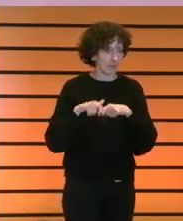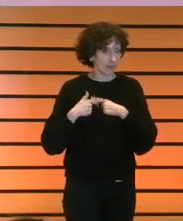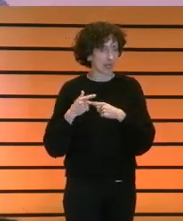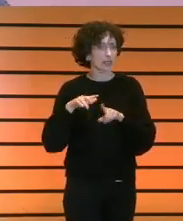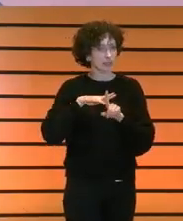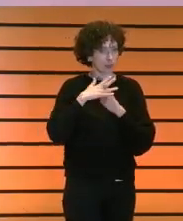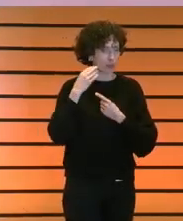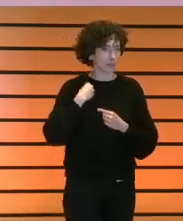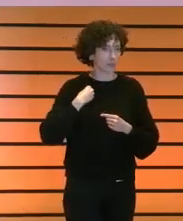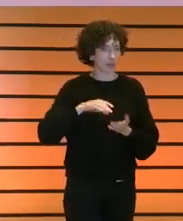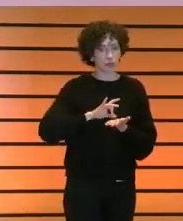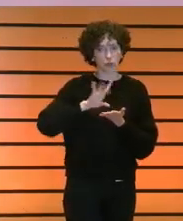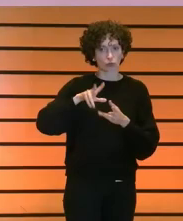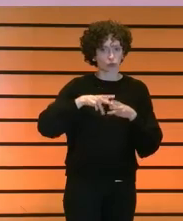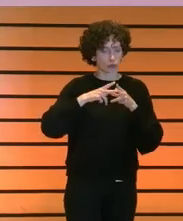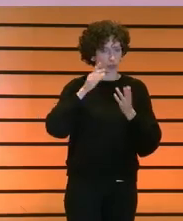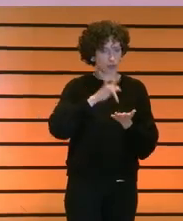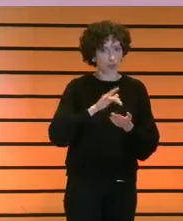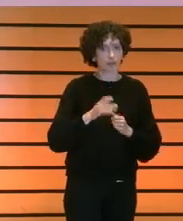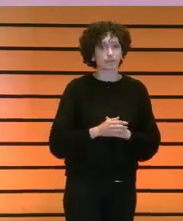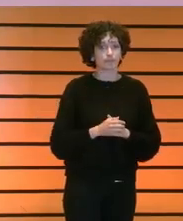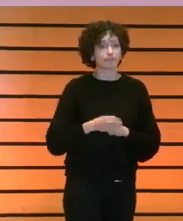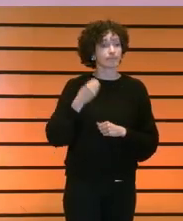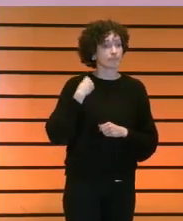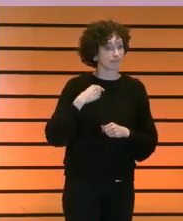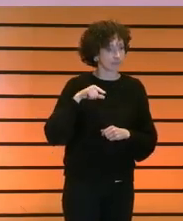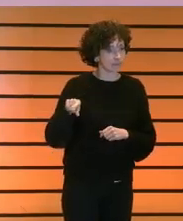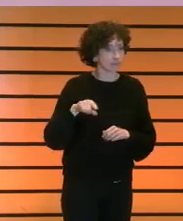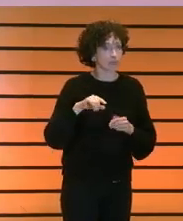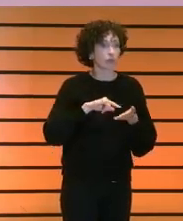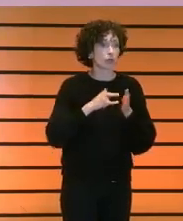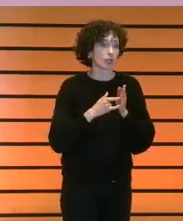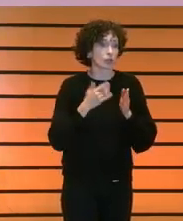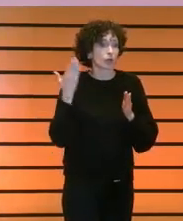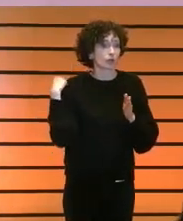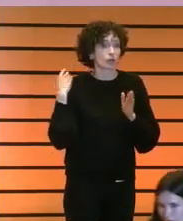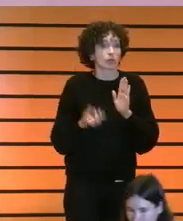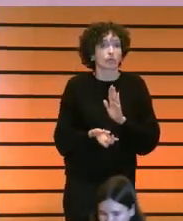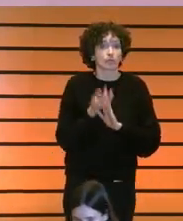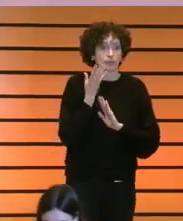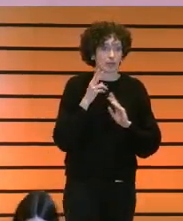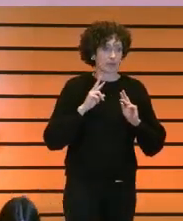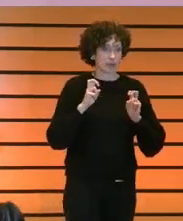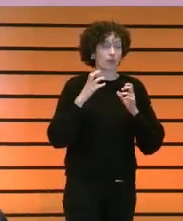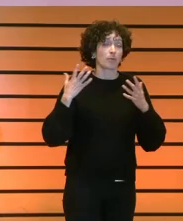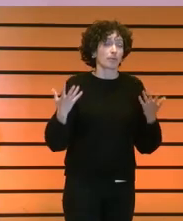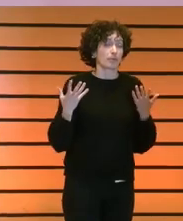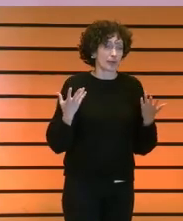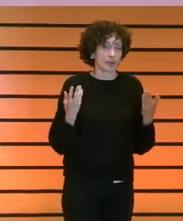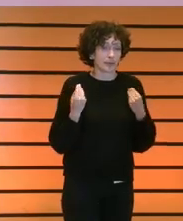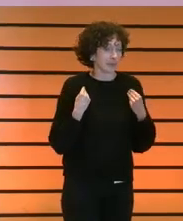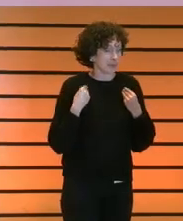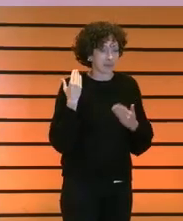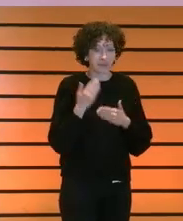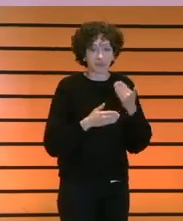esa situación de exclusión social. Ese es, digamos, el proyecto fundacional. Pero como esto de la vida, pues